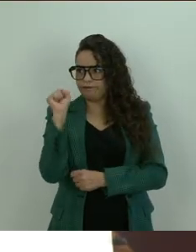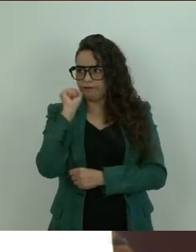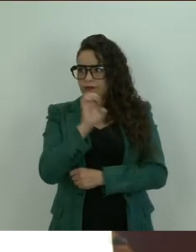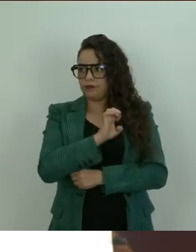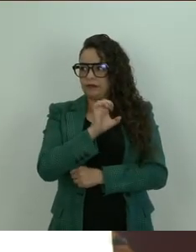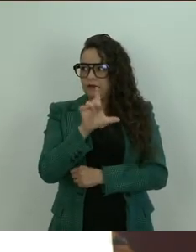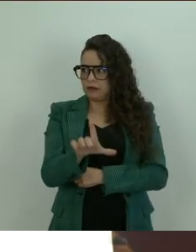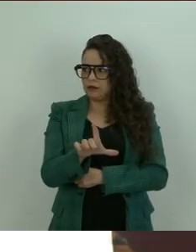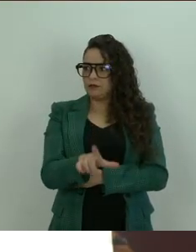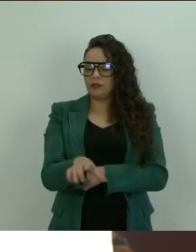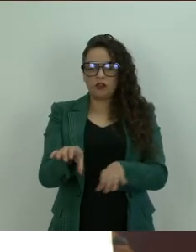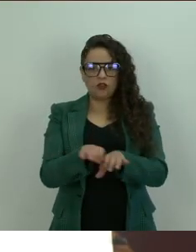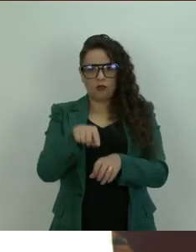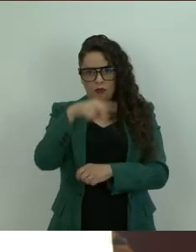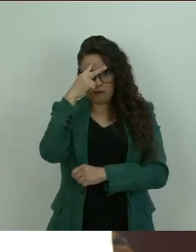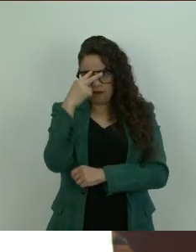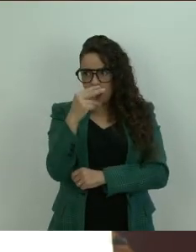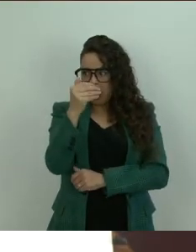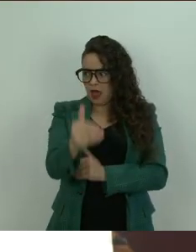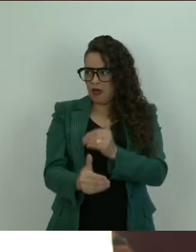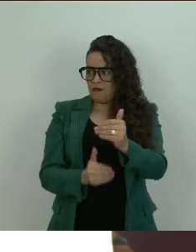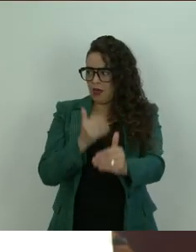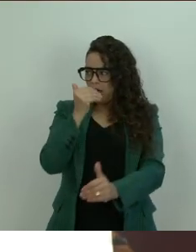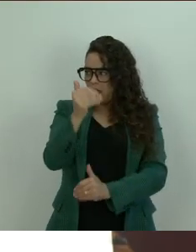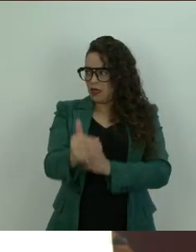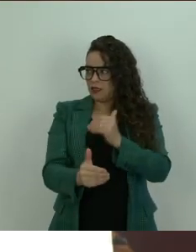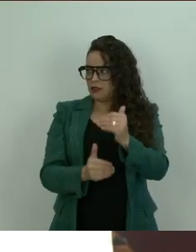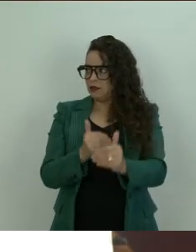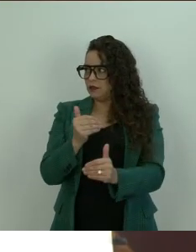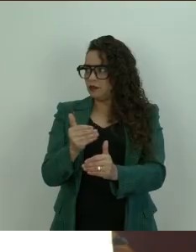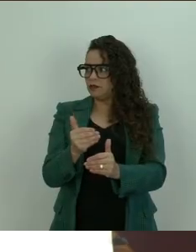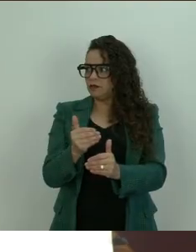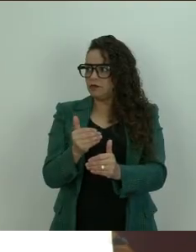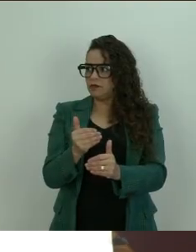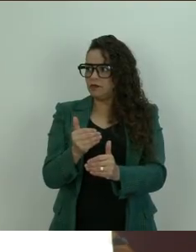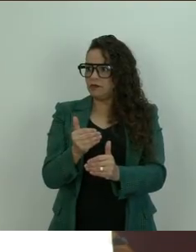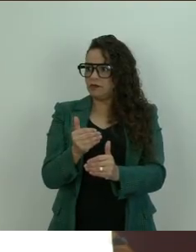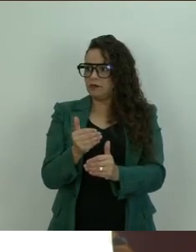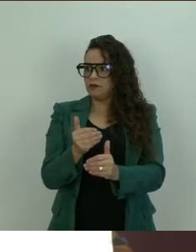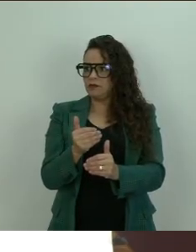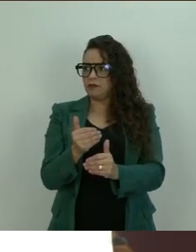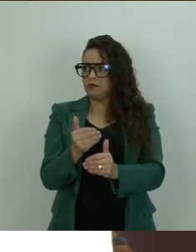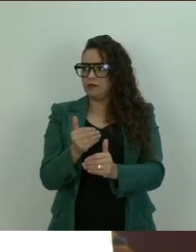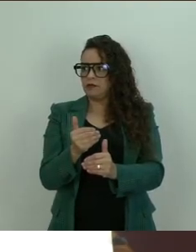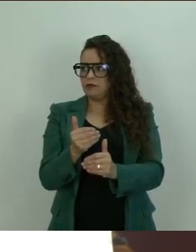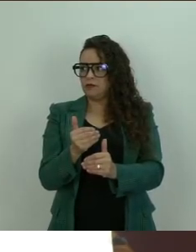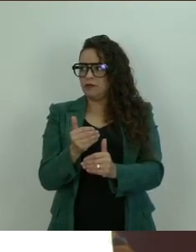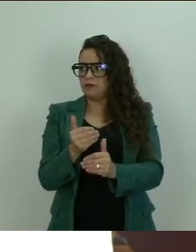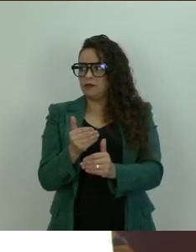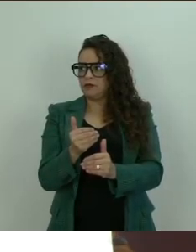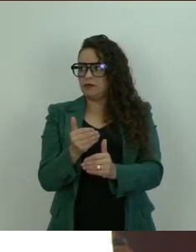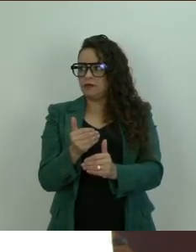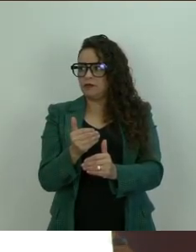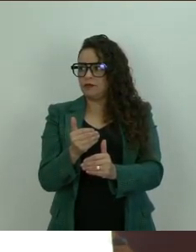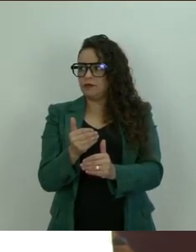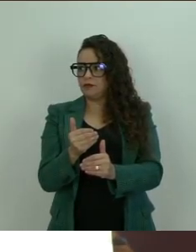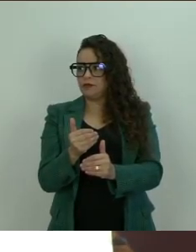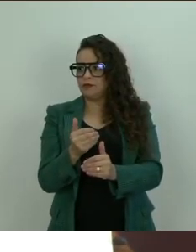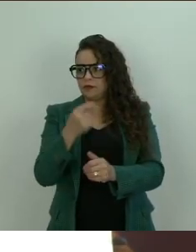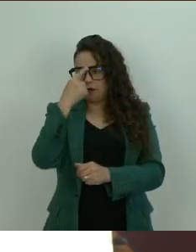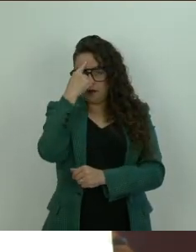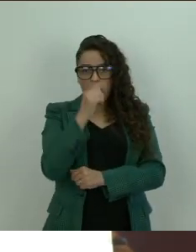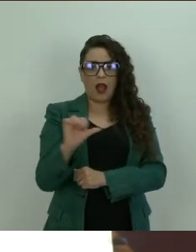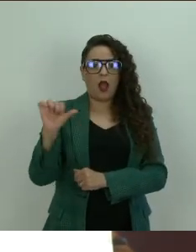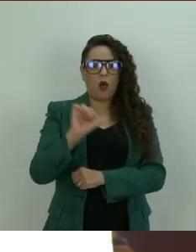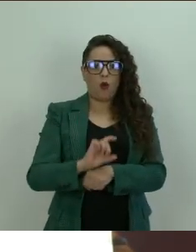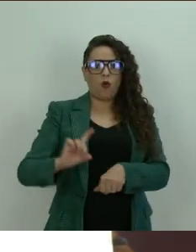los avances que México ha tenido como Estado parte en el tema propuesto para su disertación el día de hoy.